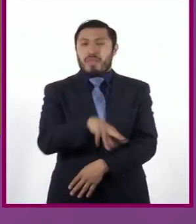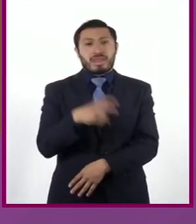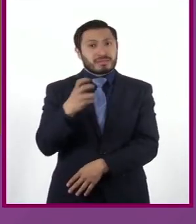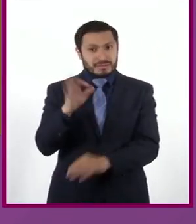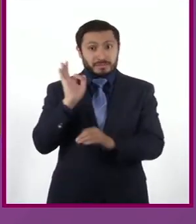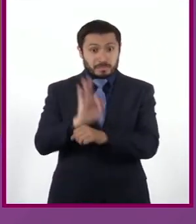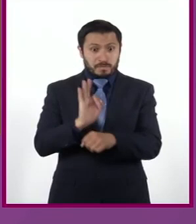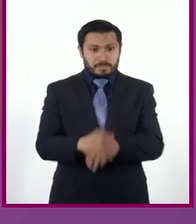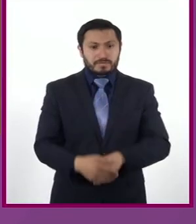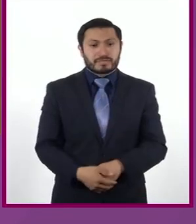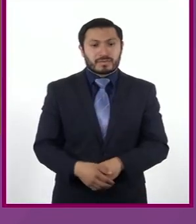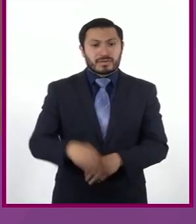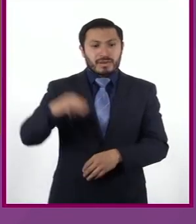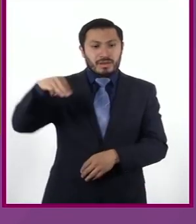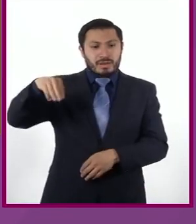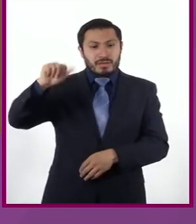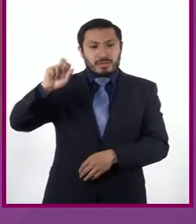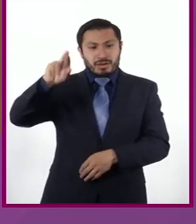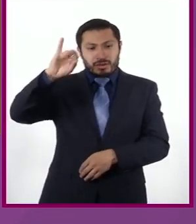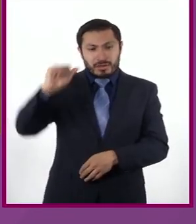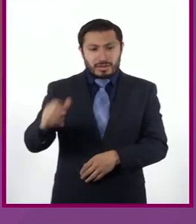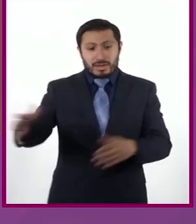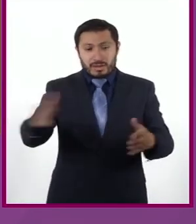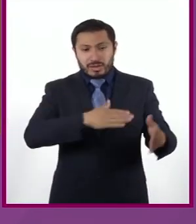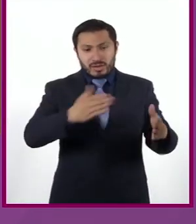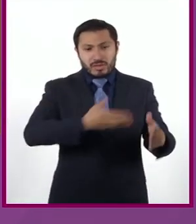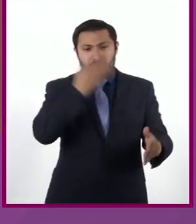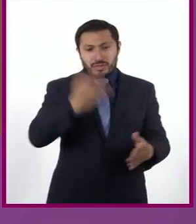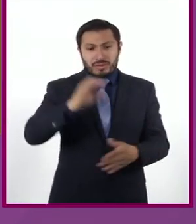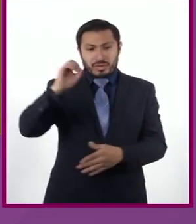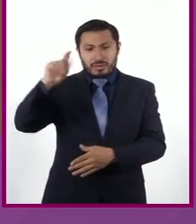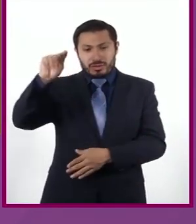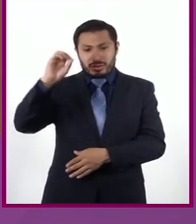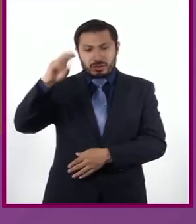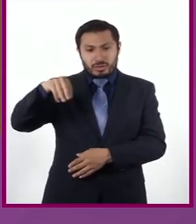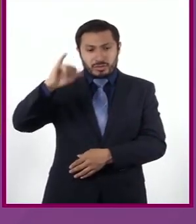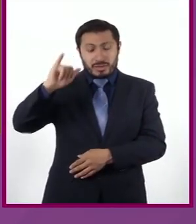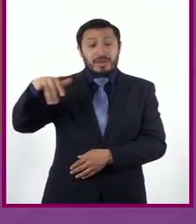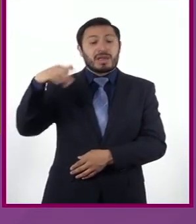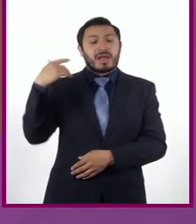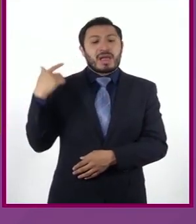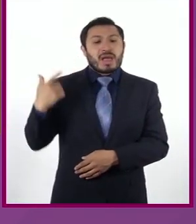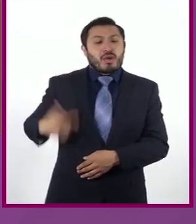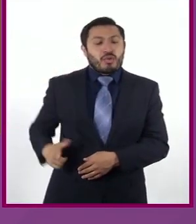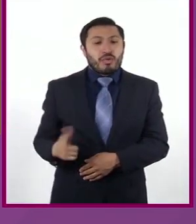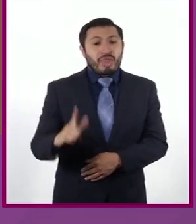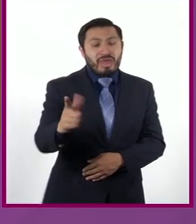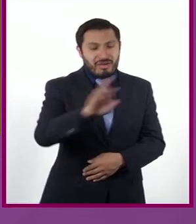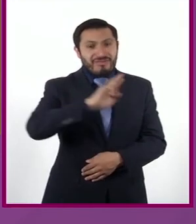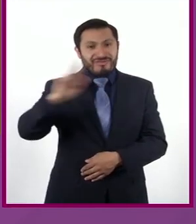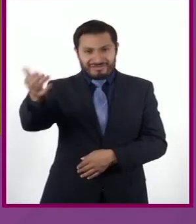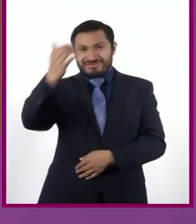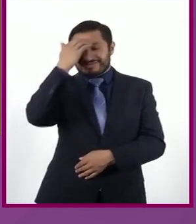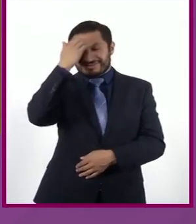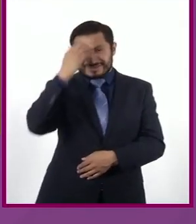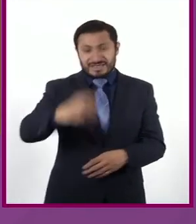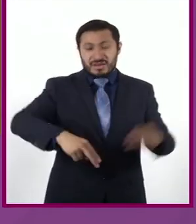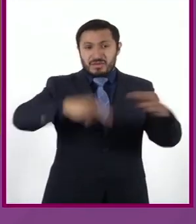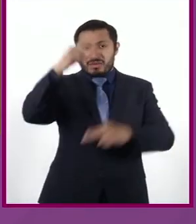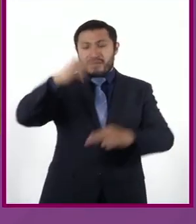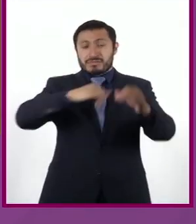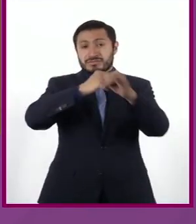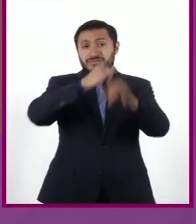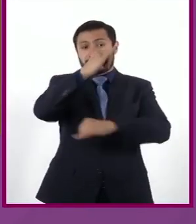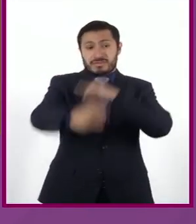María Consuelo Venancio, cocinera tradicional otomí del estado de Guanajuato, que ha sido reconocida a nivel